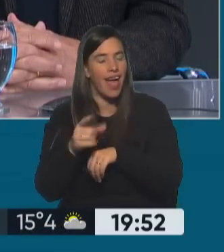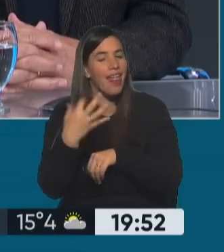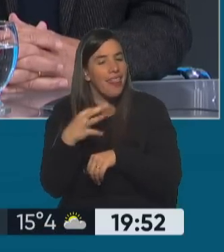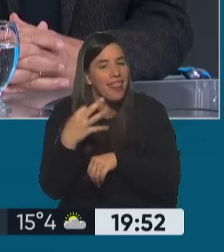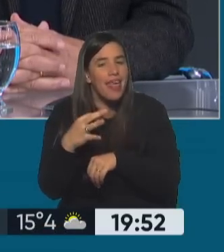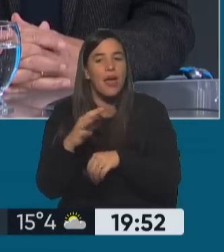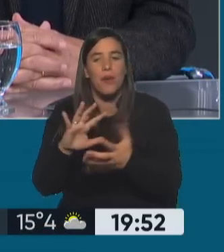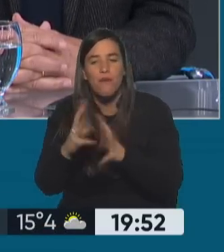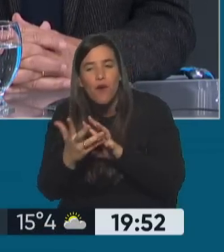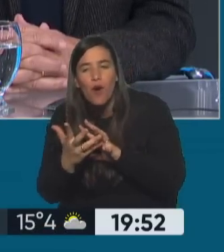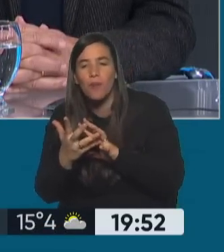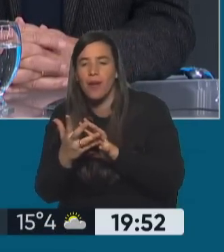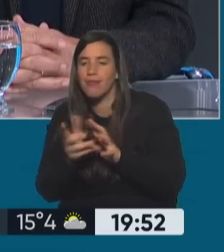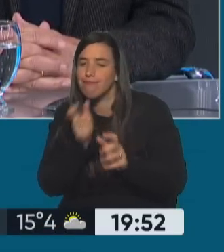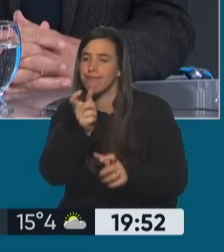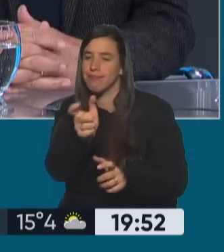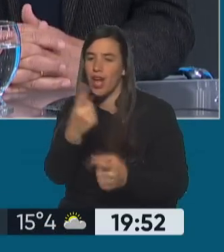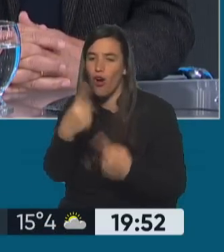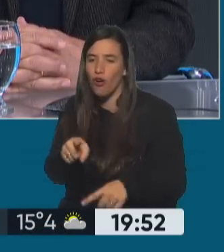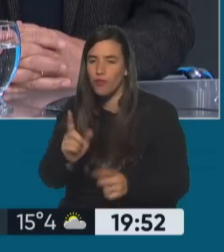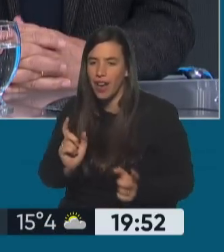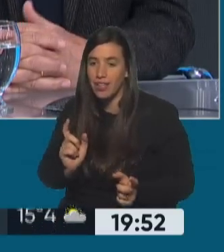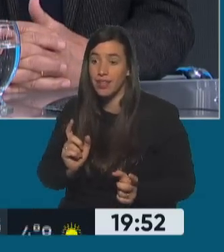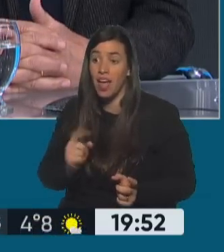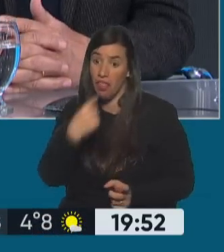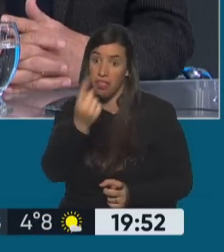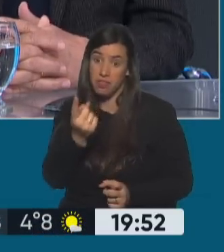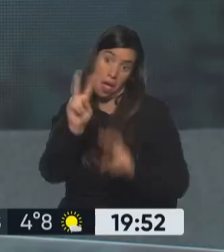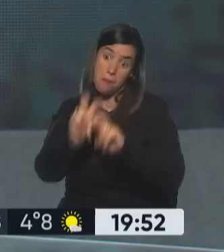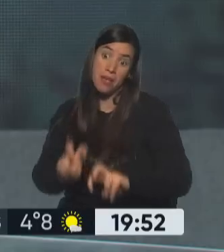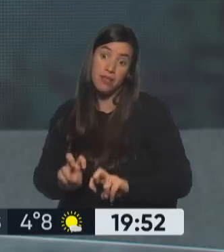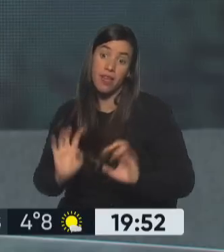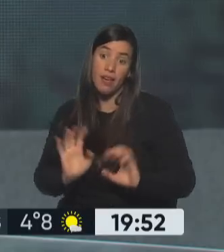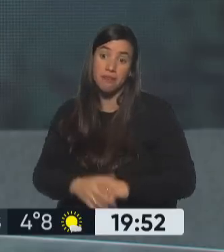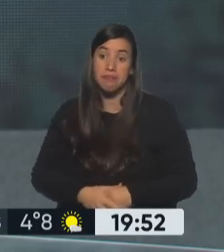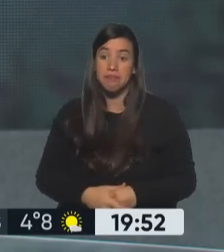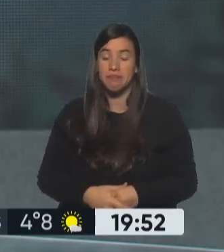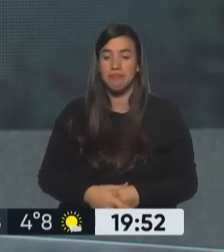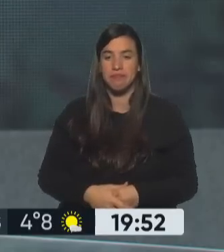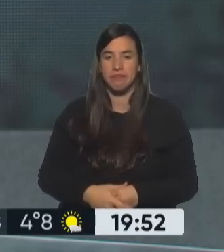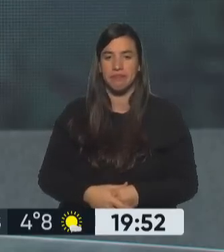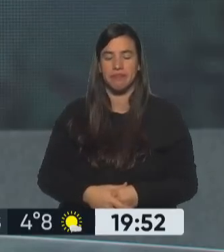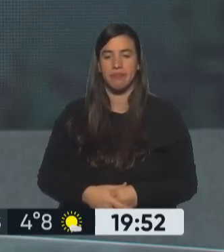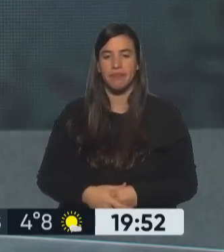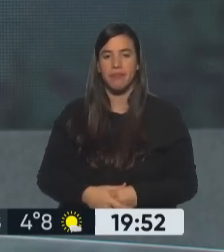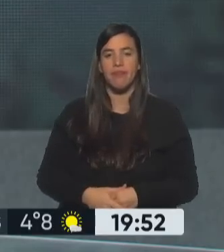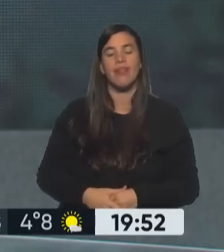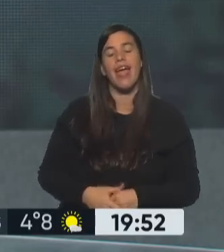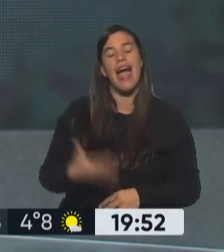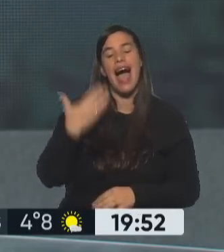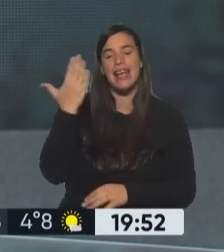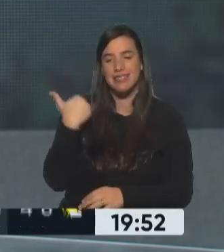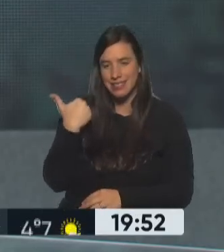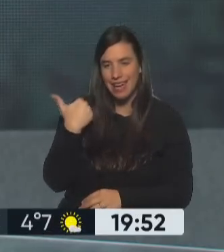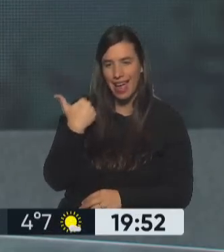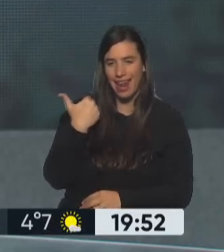defensa de su espacio político, pero que se investigue. Bueno, es un contrincante la muchacha que acompañaba a Milman y se ve involucrada